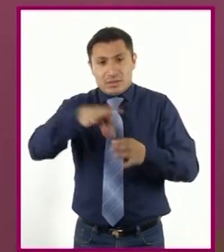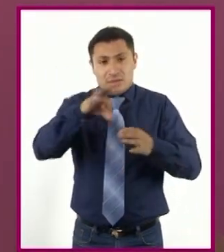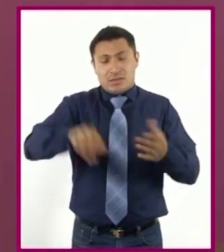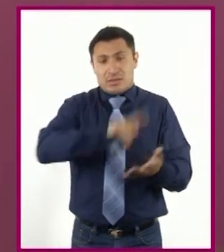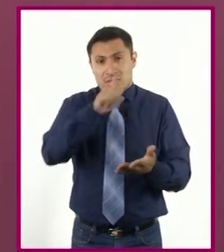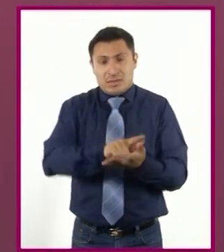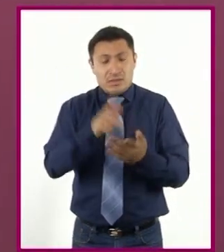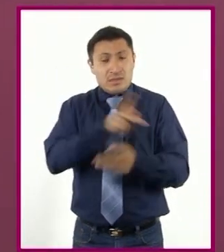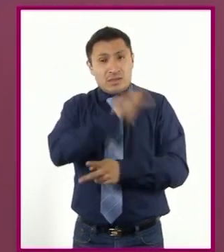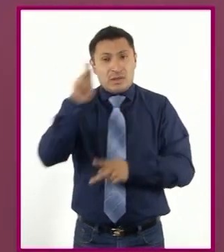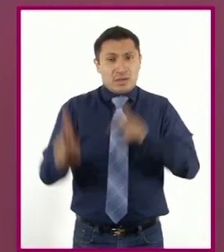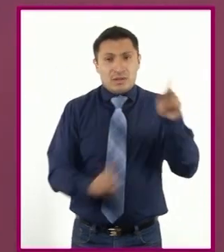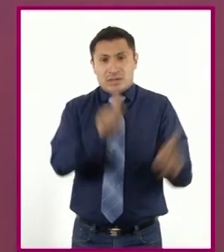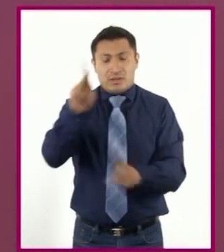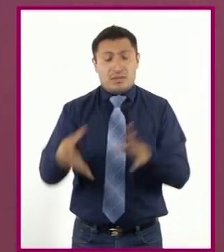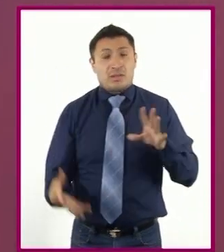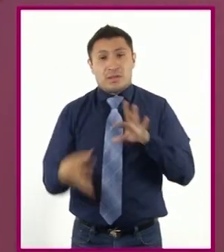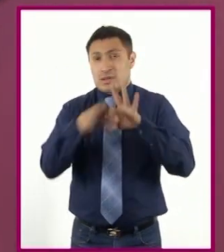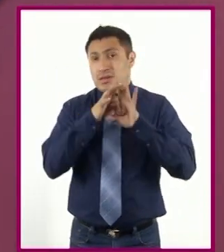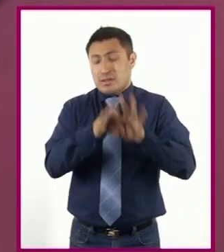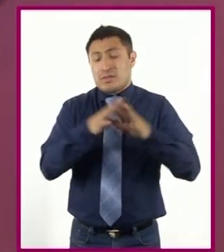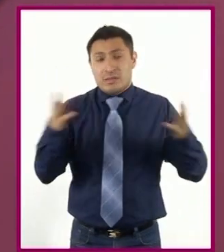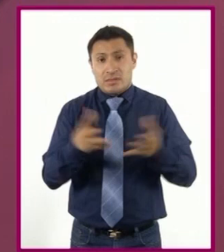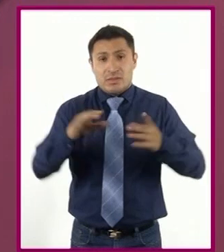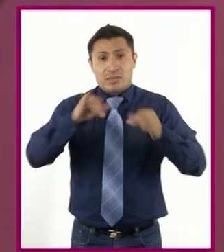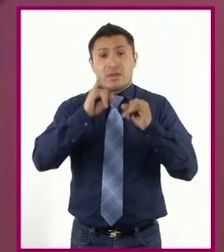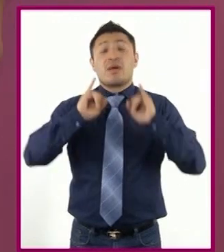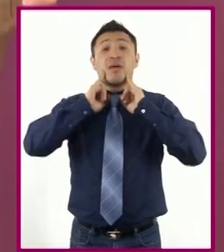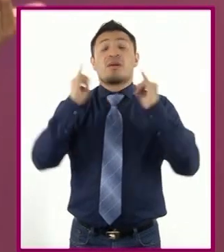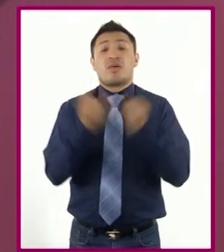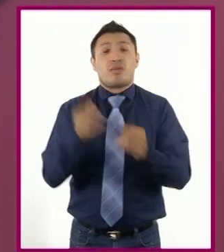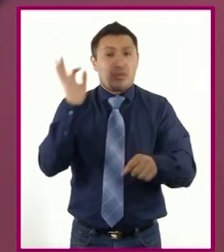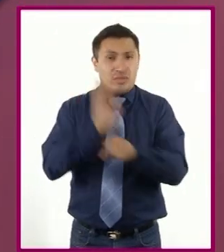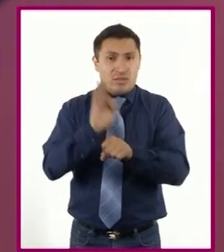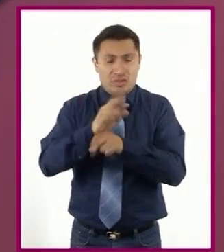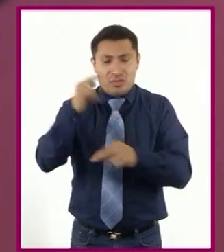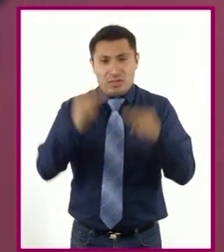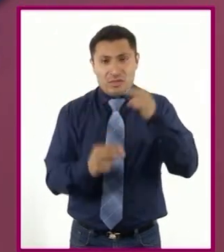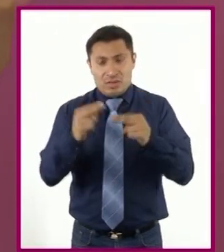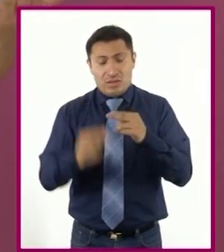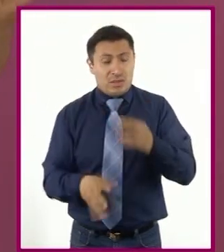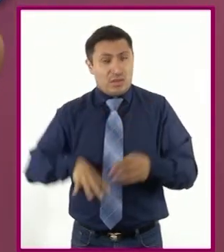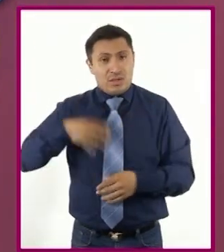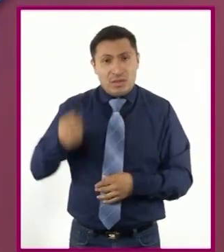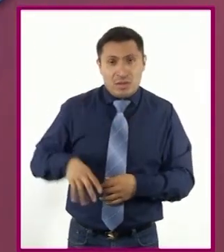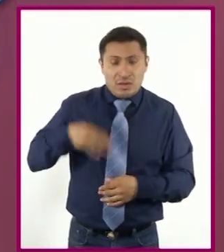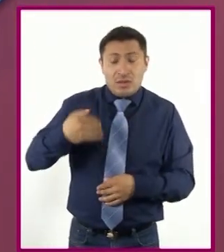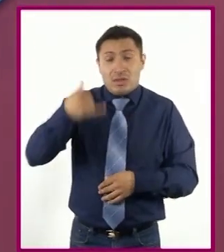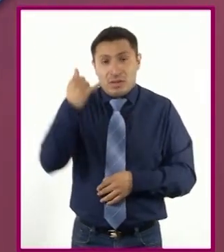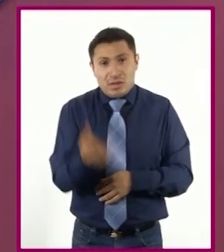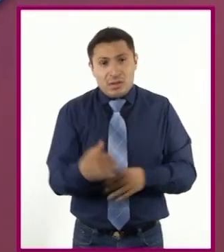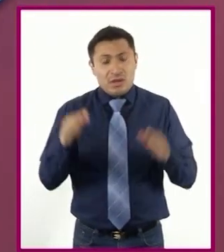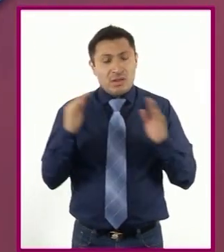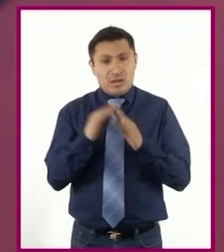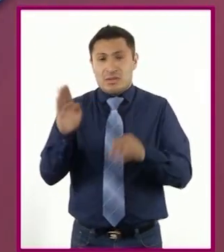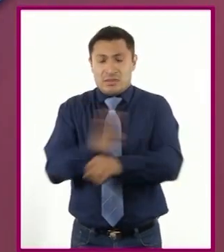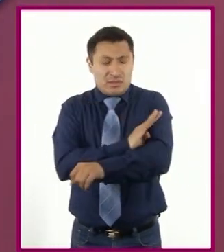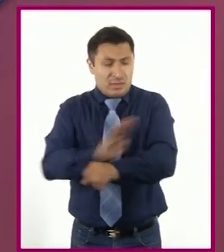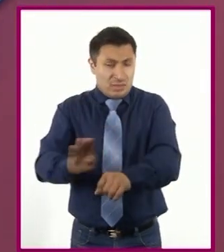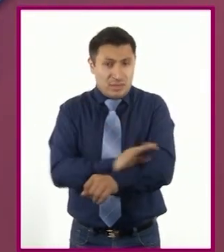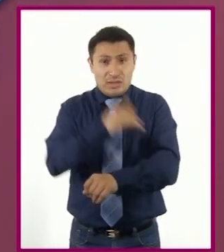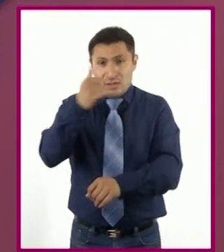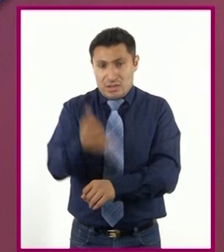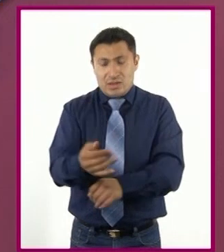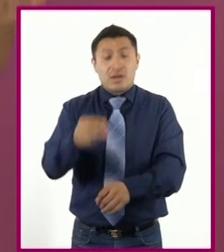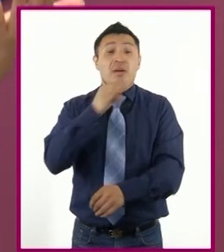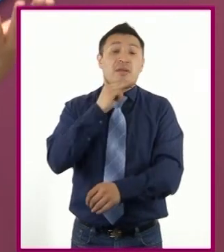los Pueblos, que junto con la creación de la Junta Protectora de las Clases Menesterosas y las casas de beneficencia y